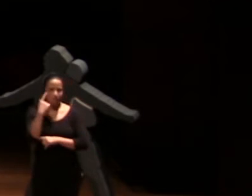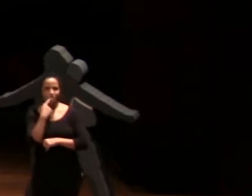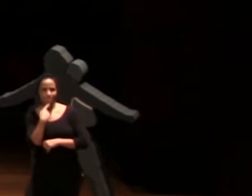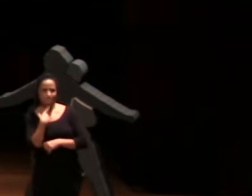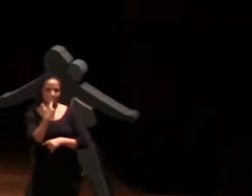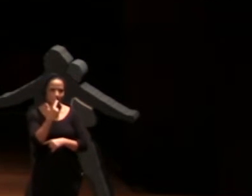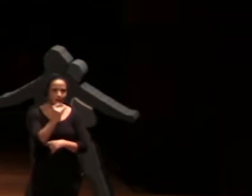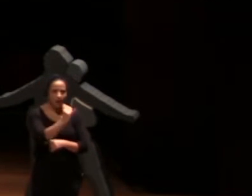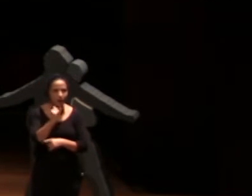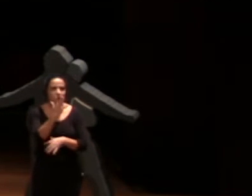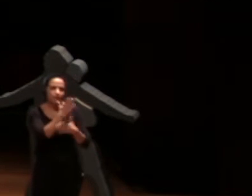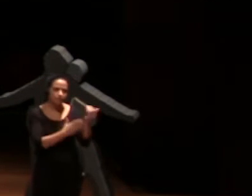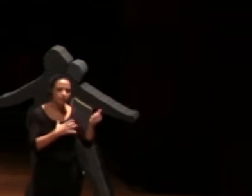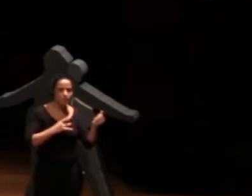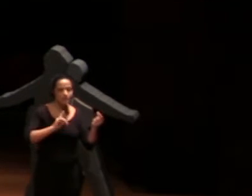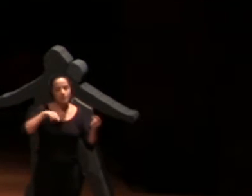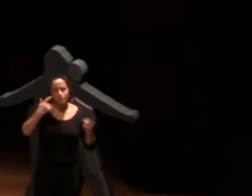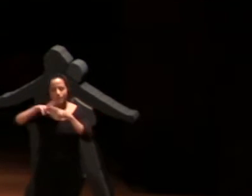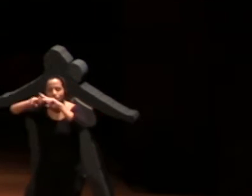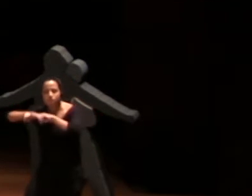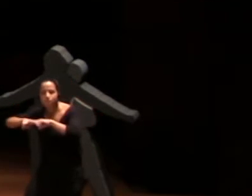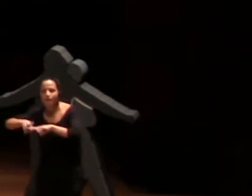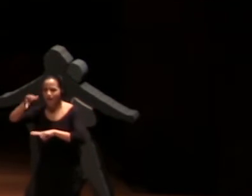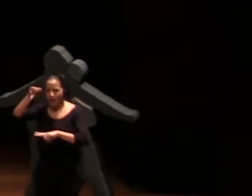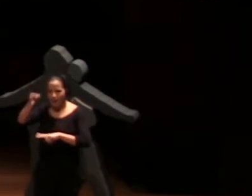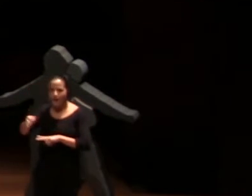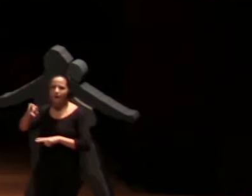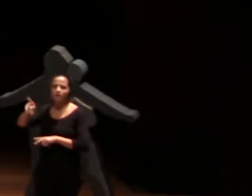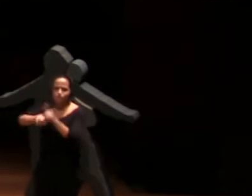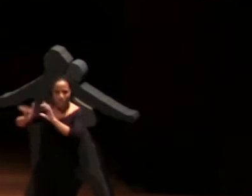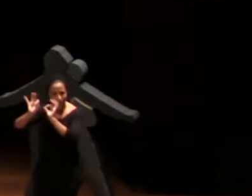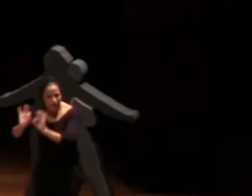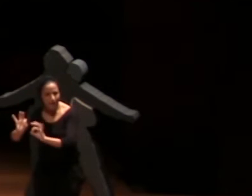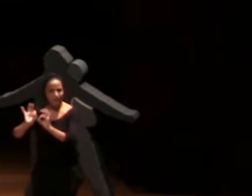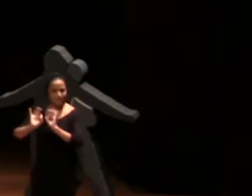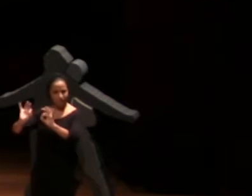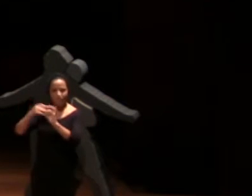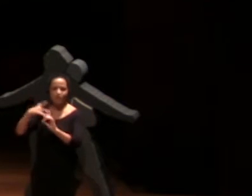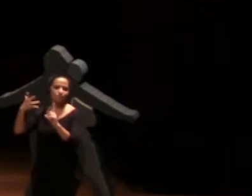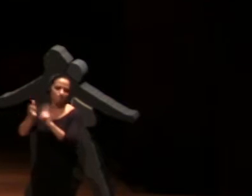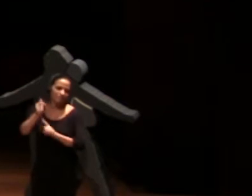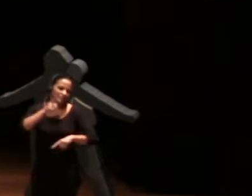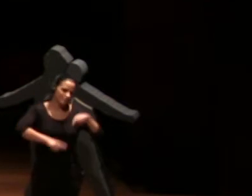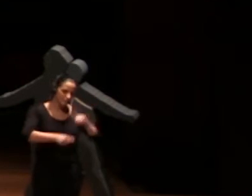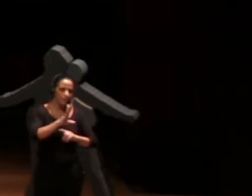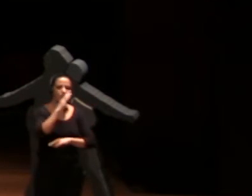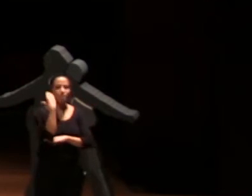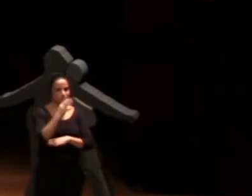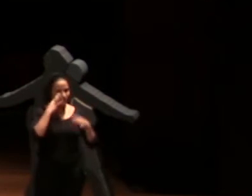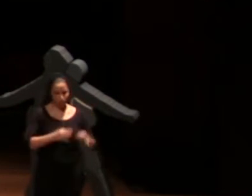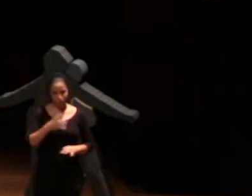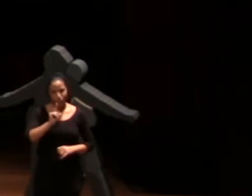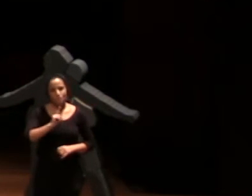verdad relativa, ¿vale? Probablemente cuanto más nos aproximamos a las preguntas que tenemos, lo único que sabremos es definir con más detalle el